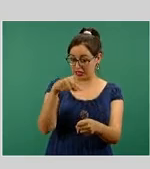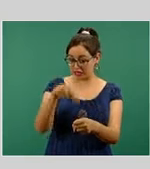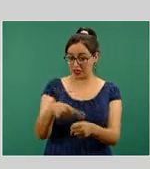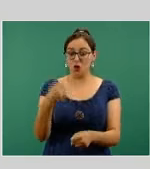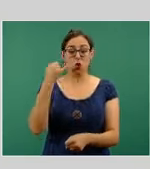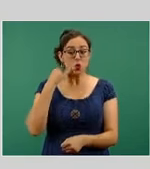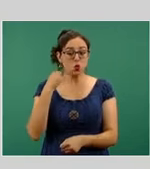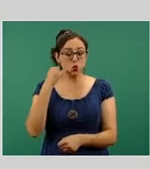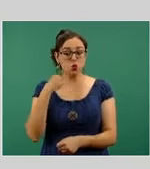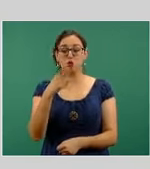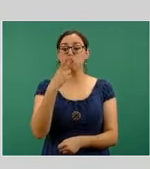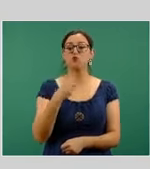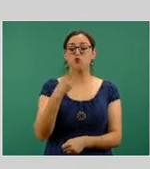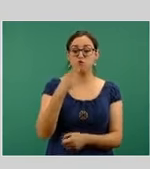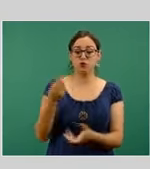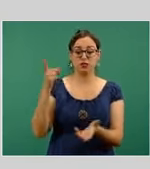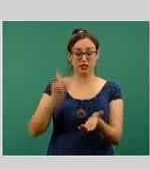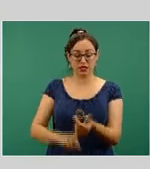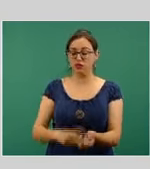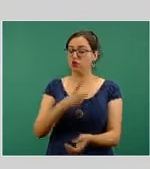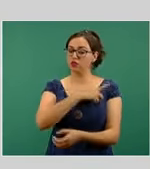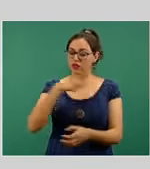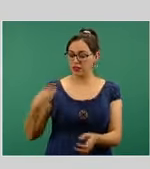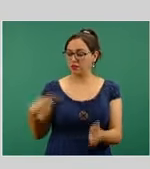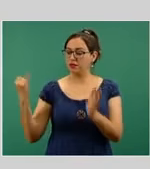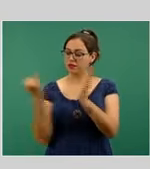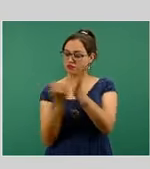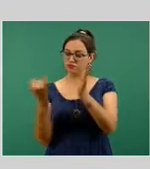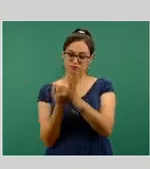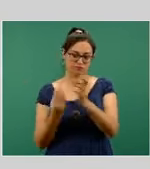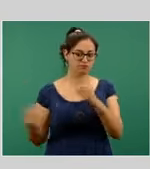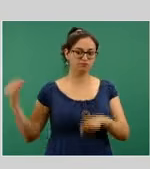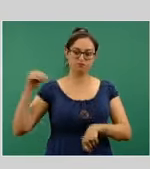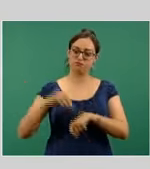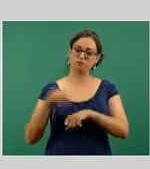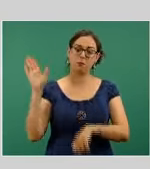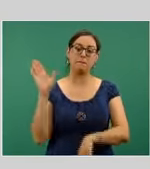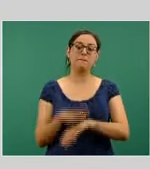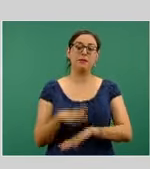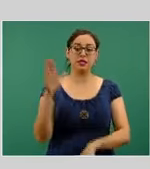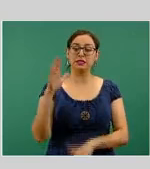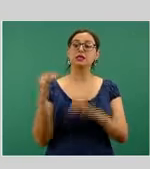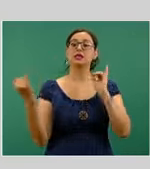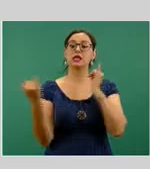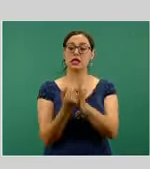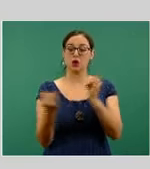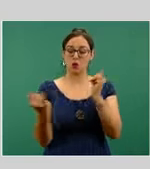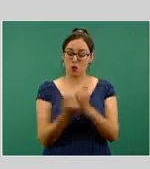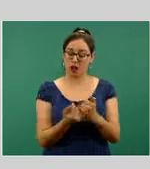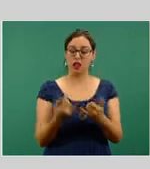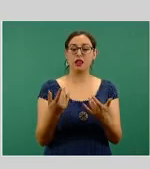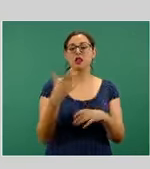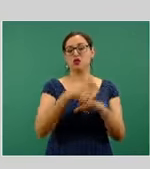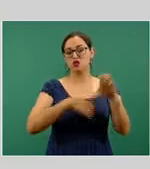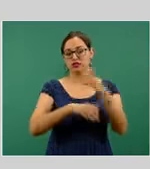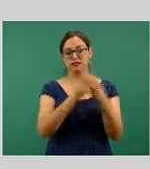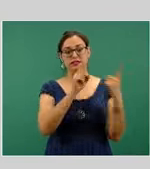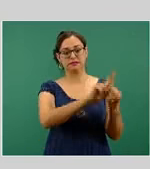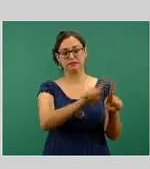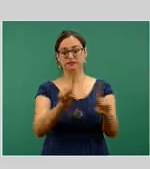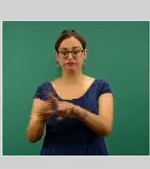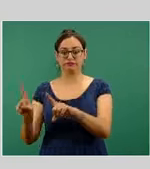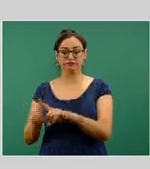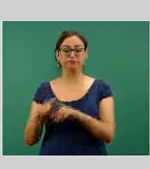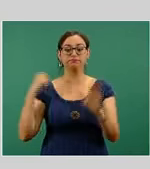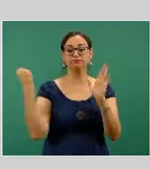sistemas de etiquetado claro como el que tenemos en México, y que ya ha hecho que cientos de productos se reformulen para tener